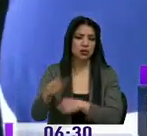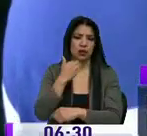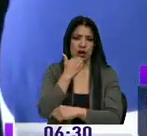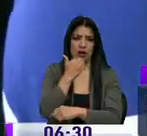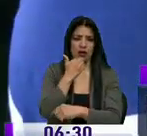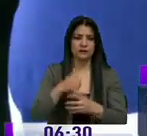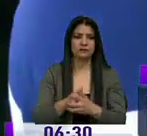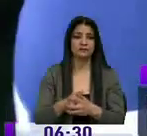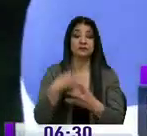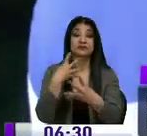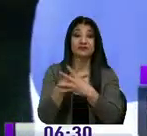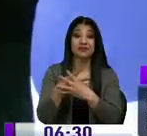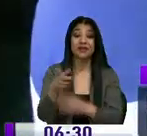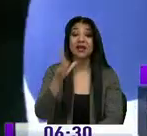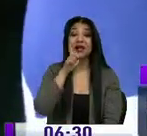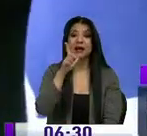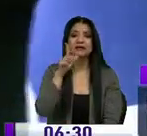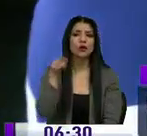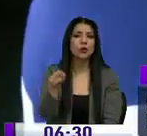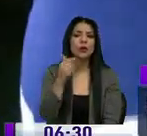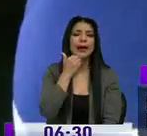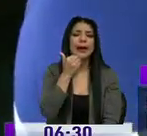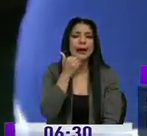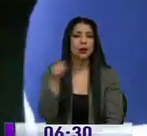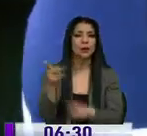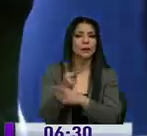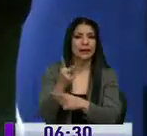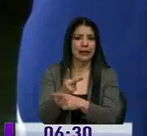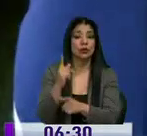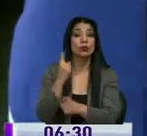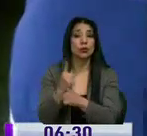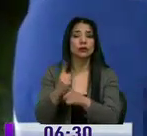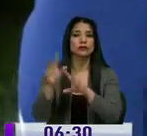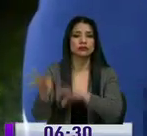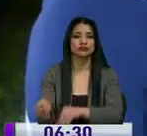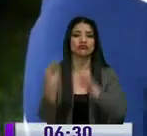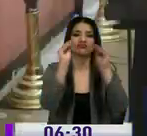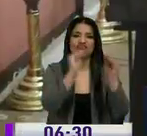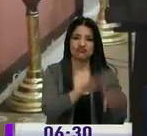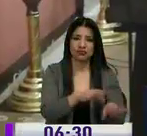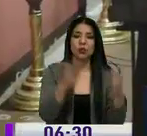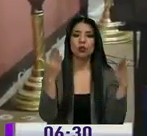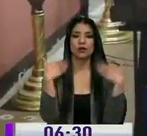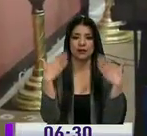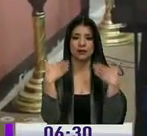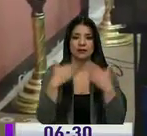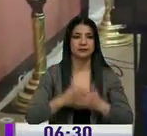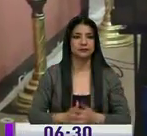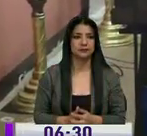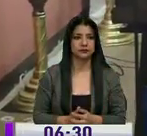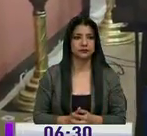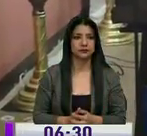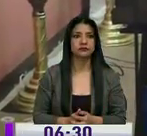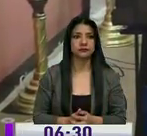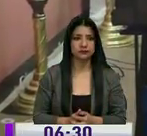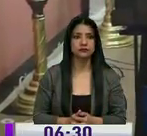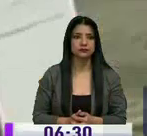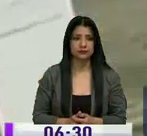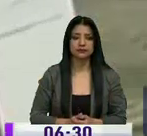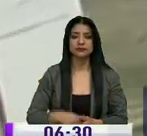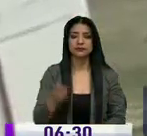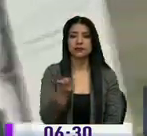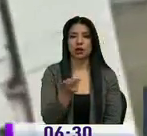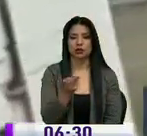penal de latacunga y por eso tal motivo ellos fueron trasladados a la ciudad de guayaquil al parecer la muerte rondaba los hermanos